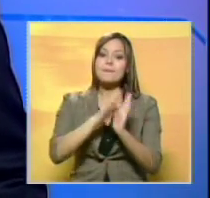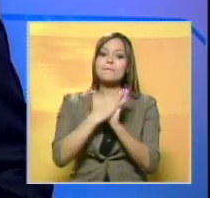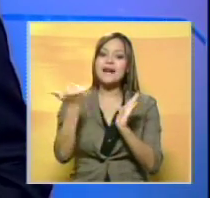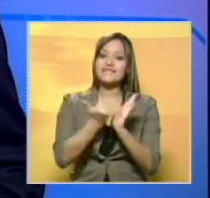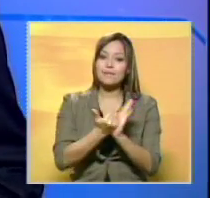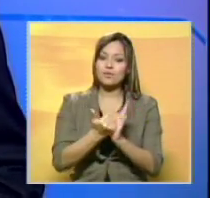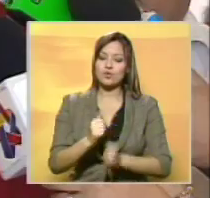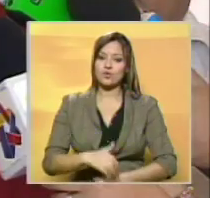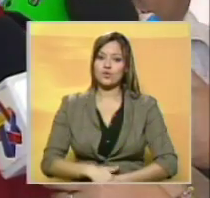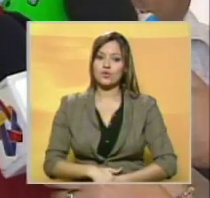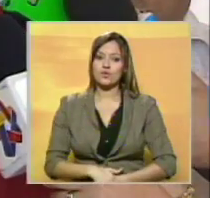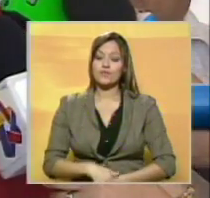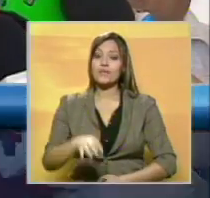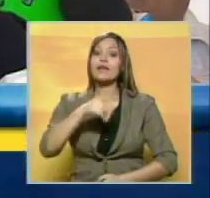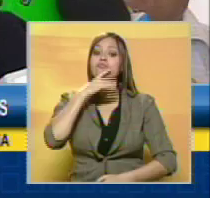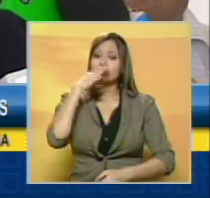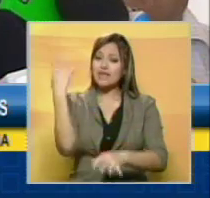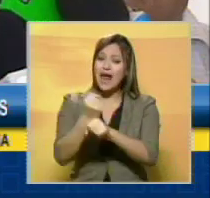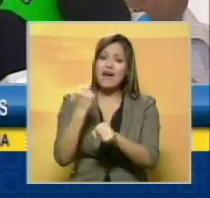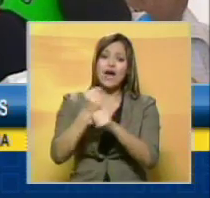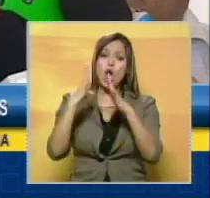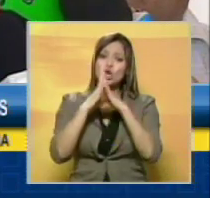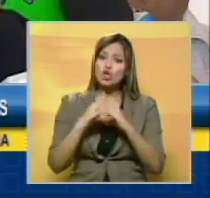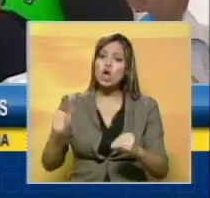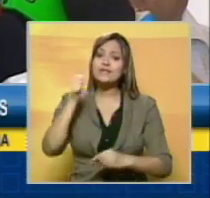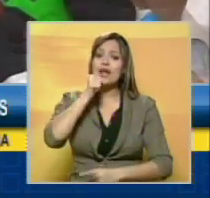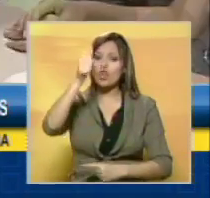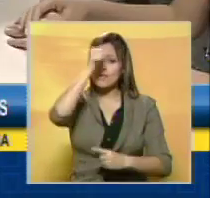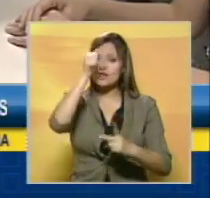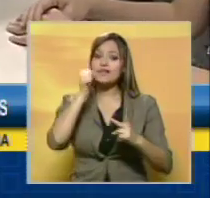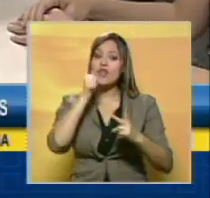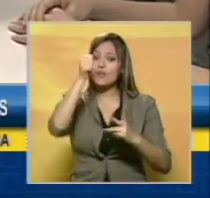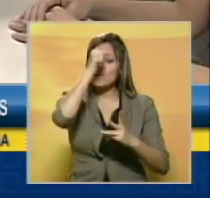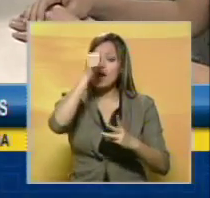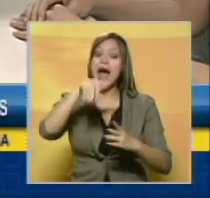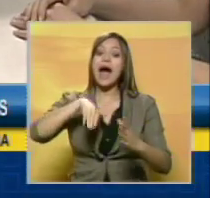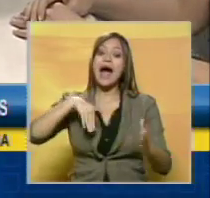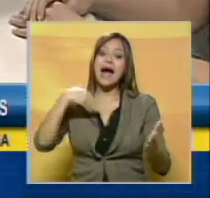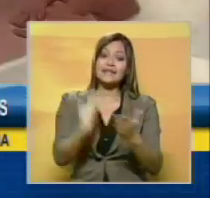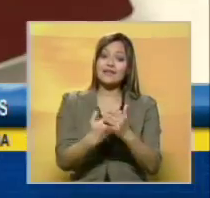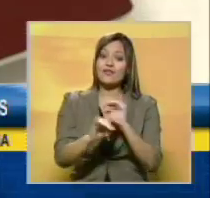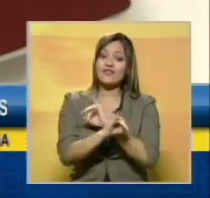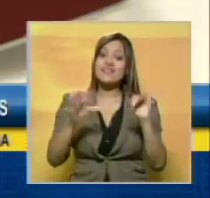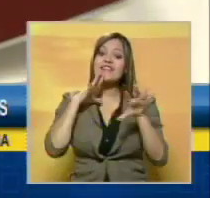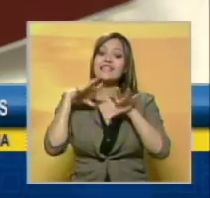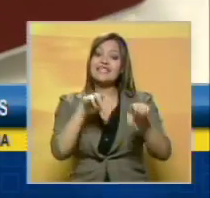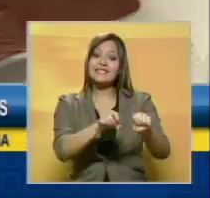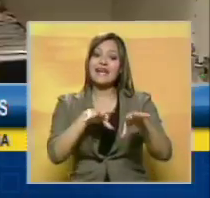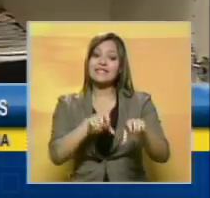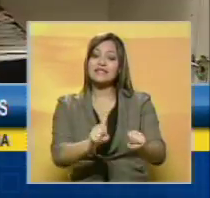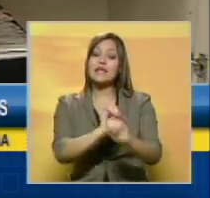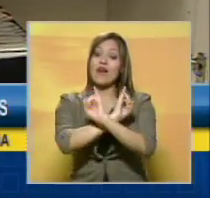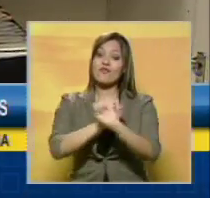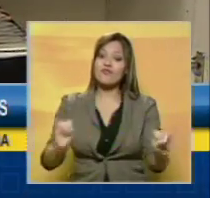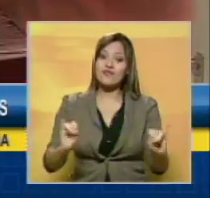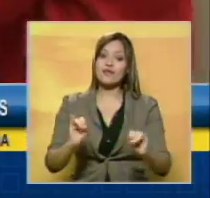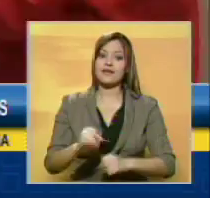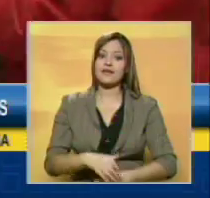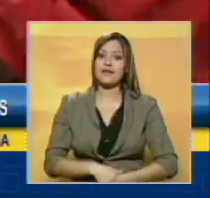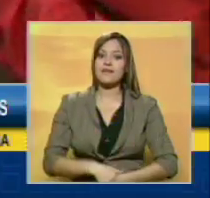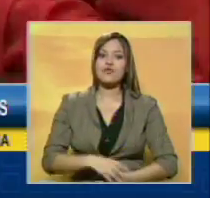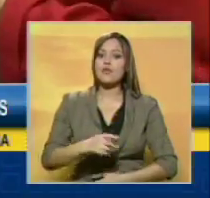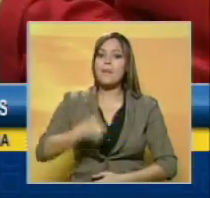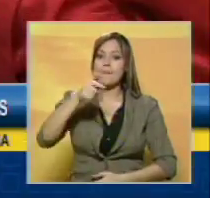pasaportes. Dugarte destacó que trabajarán todos los fines de semana hasta tanto la expedición de cita para pasaportes esté en cero.